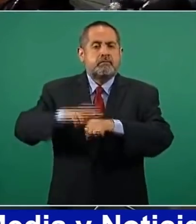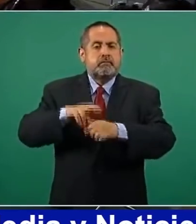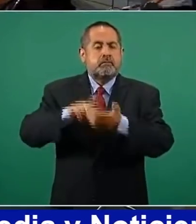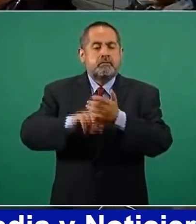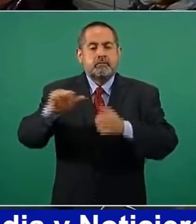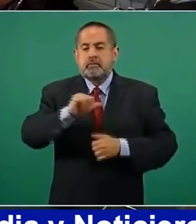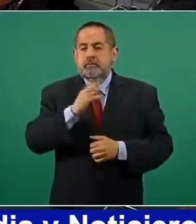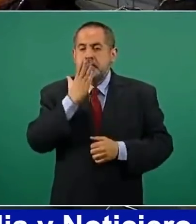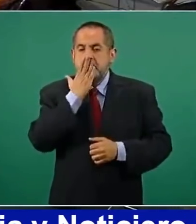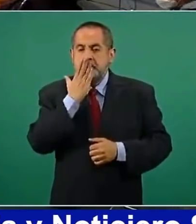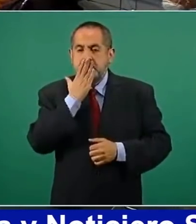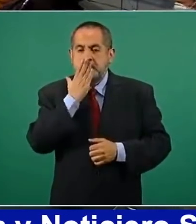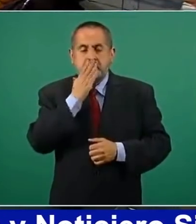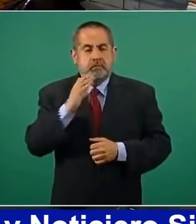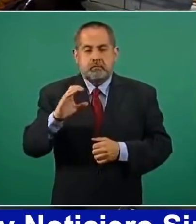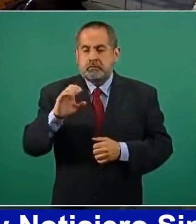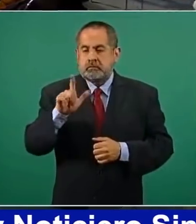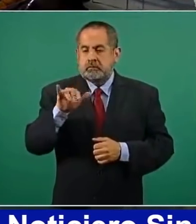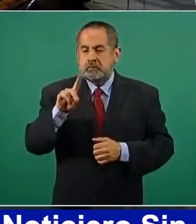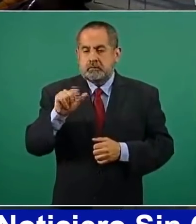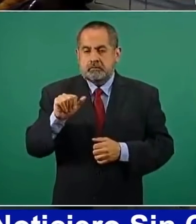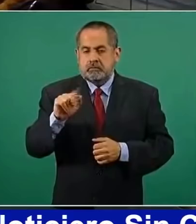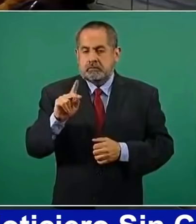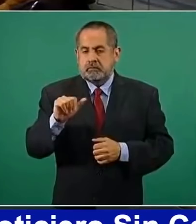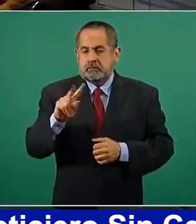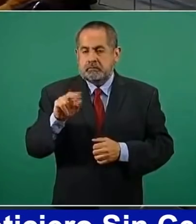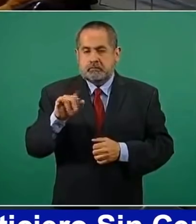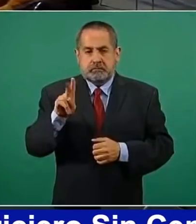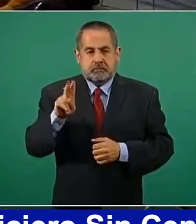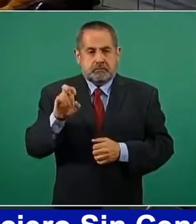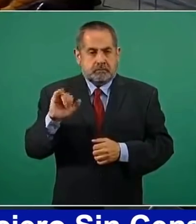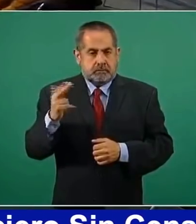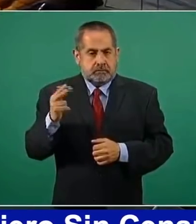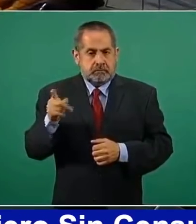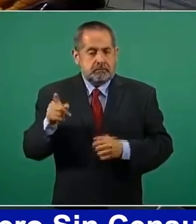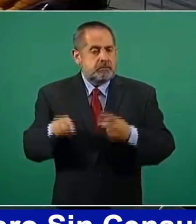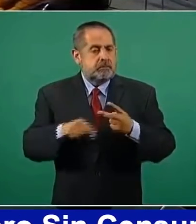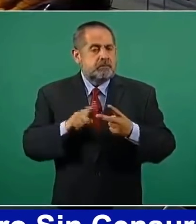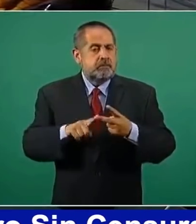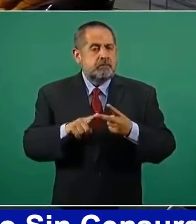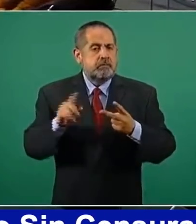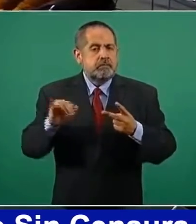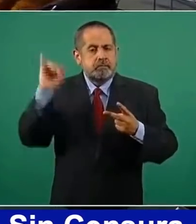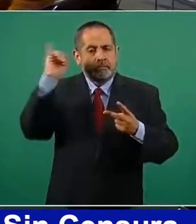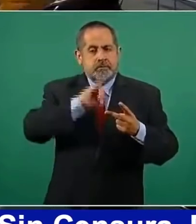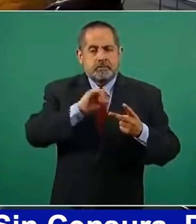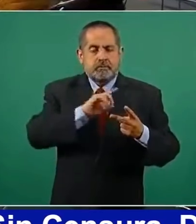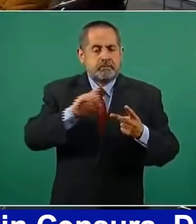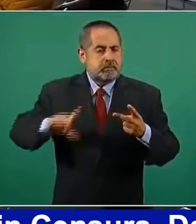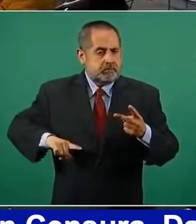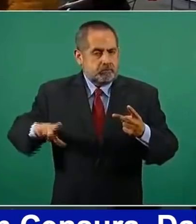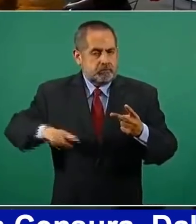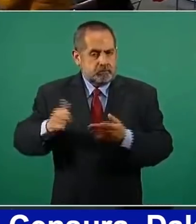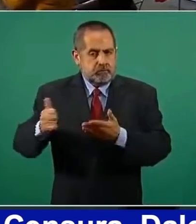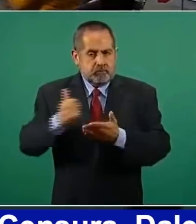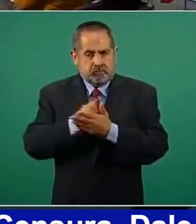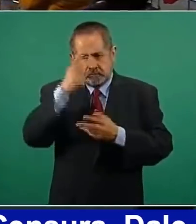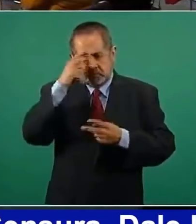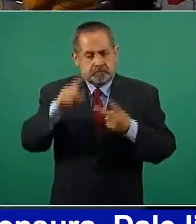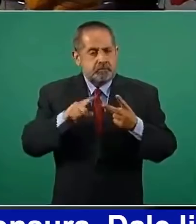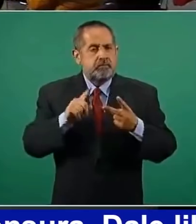Sonora, Claudia Pavlovich, a la jefa de gobierno de la Ciudad de